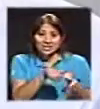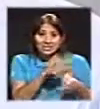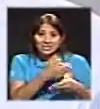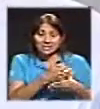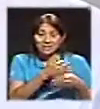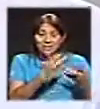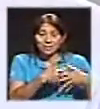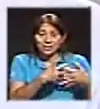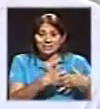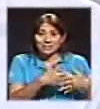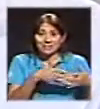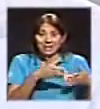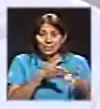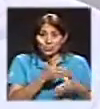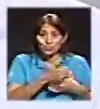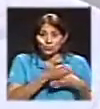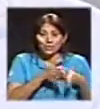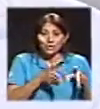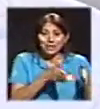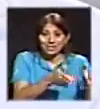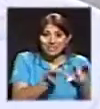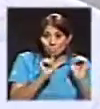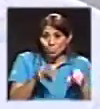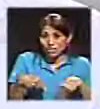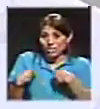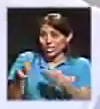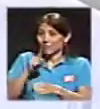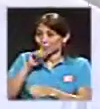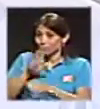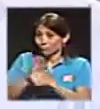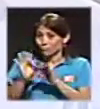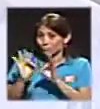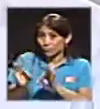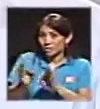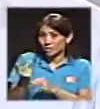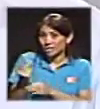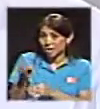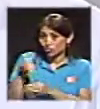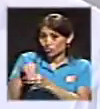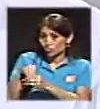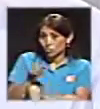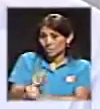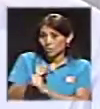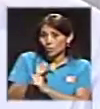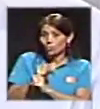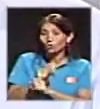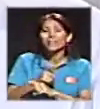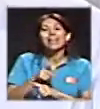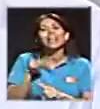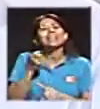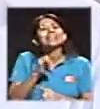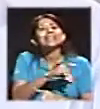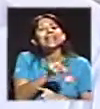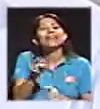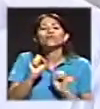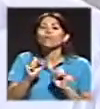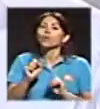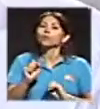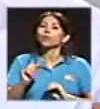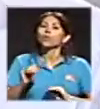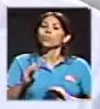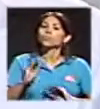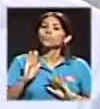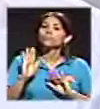pensiones, y se pueden mejorar esas circunstancias, esas situaciones que harían que los fondos de pensiones se utilicen, digamos, de una forma, digo yo, más